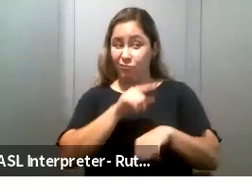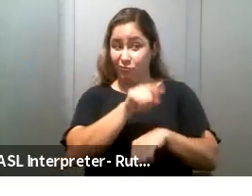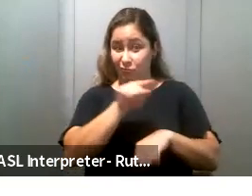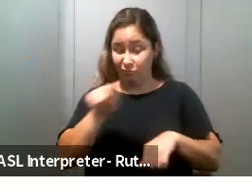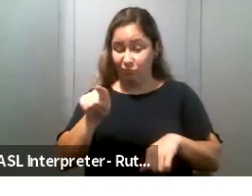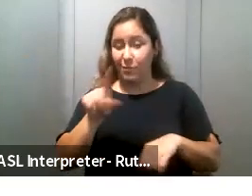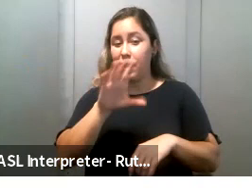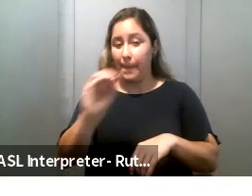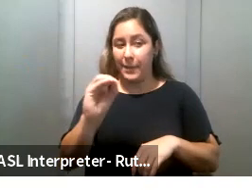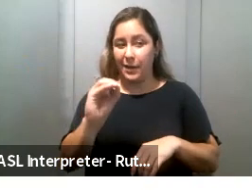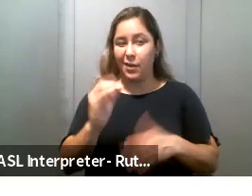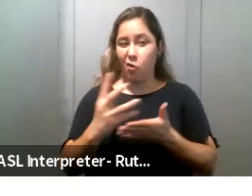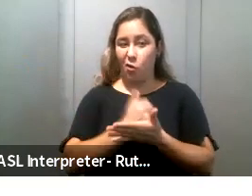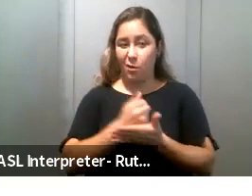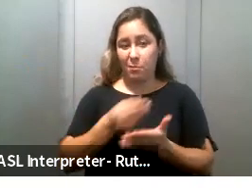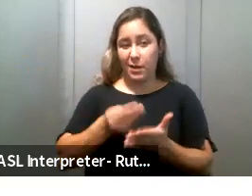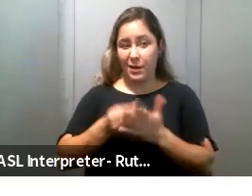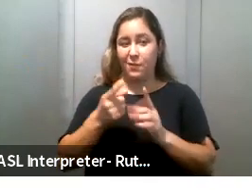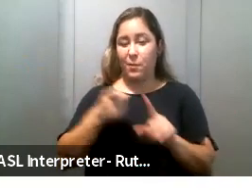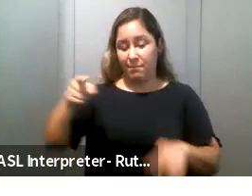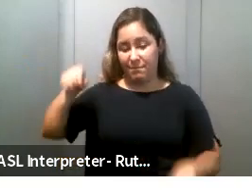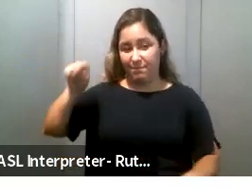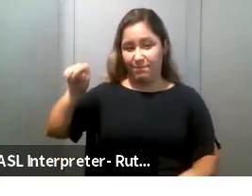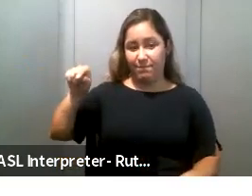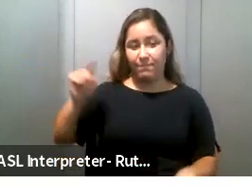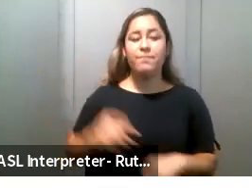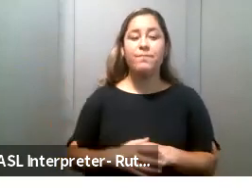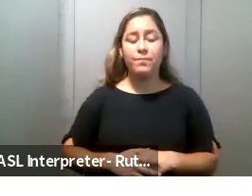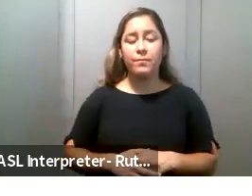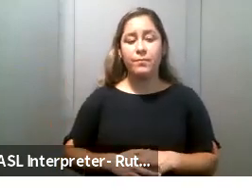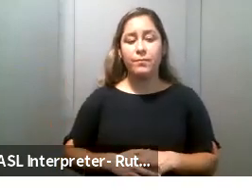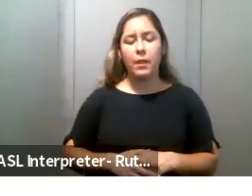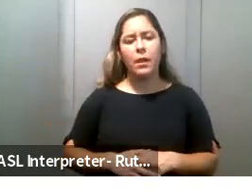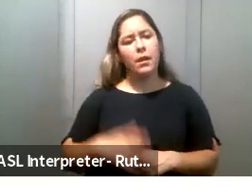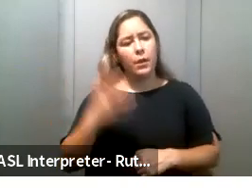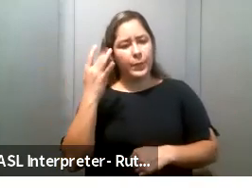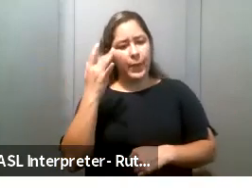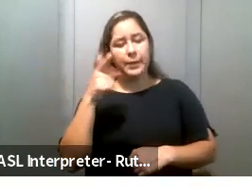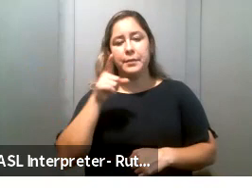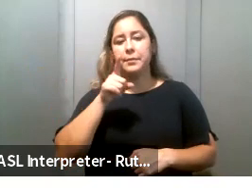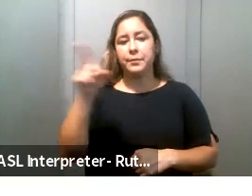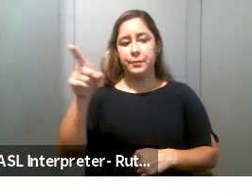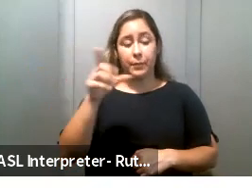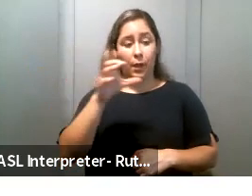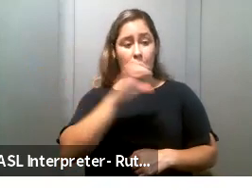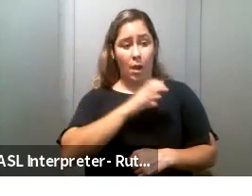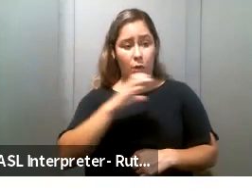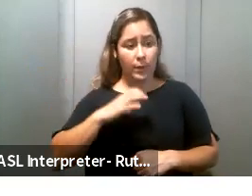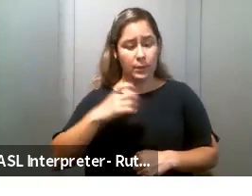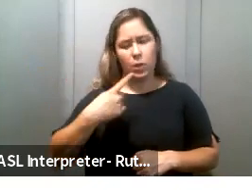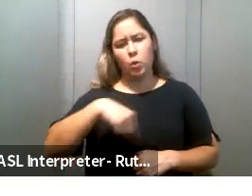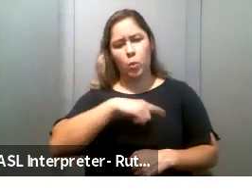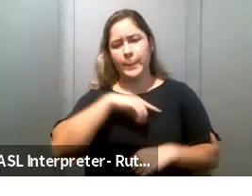porque, como ustedes pueden imaginar, cuando los miembros de Congreso entienden esta